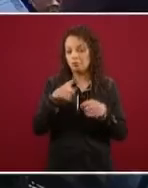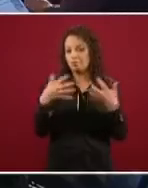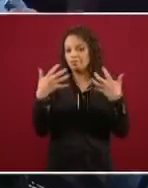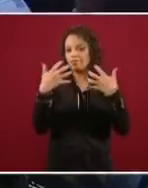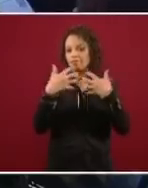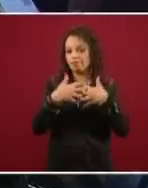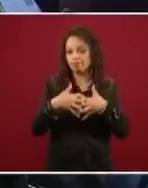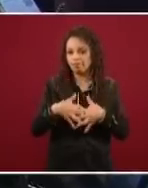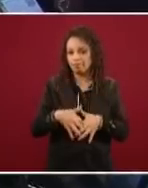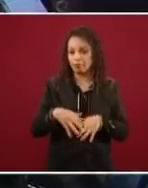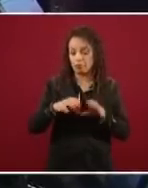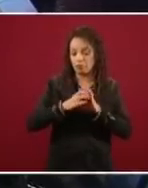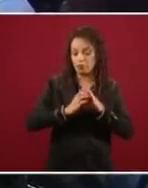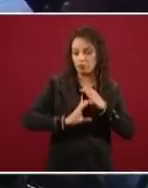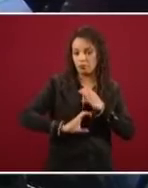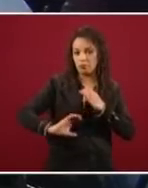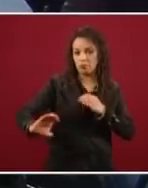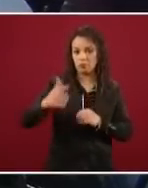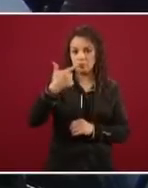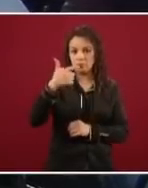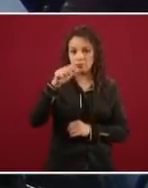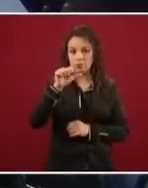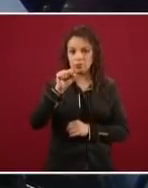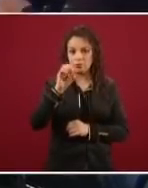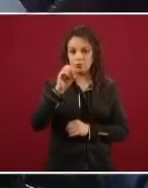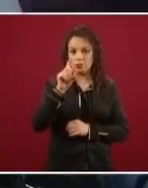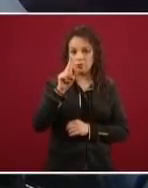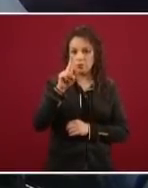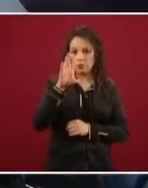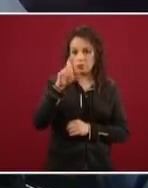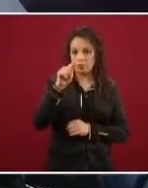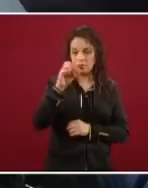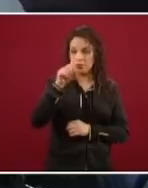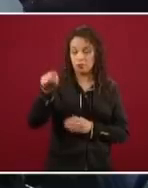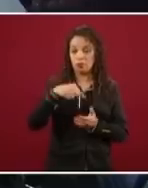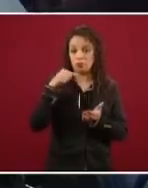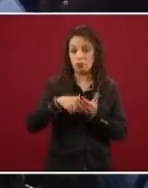el gasoducto de tuxpan